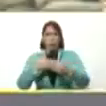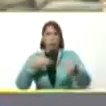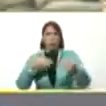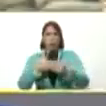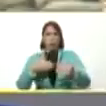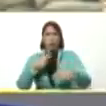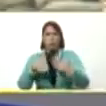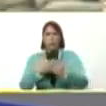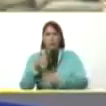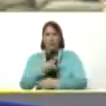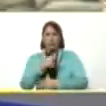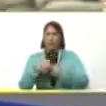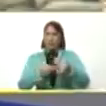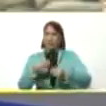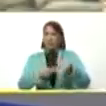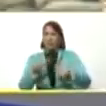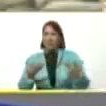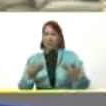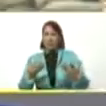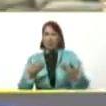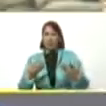lo que ocasionaban eran